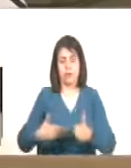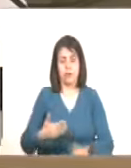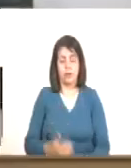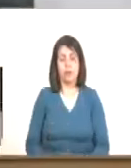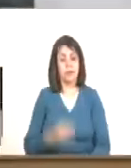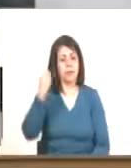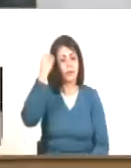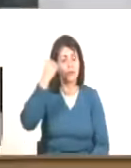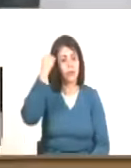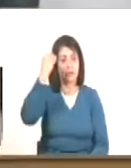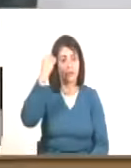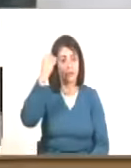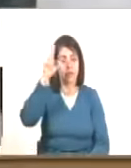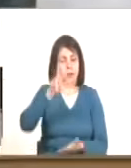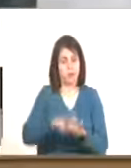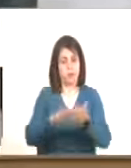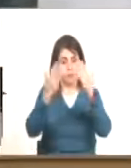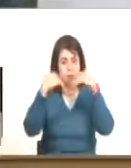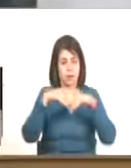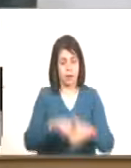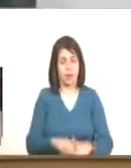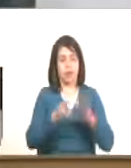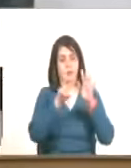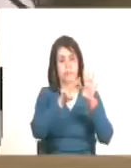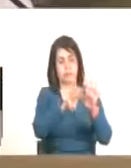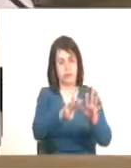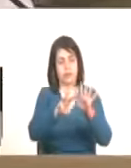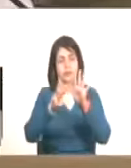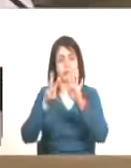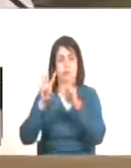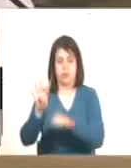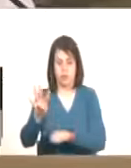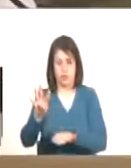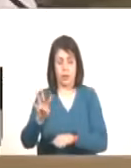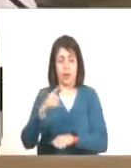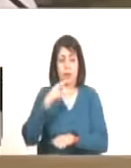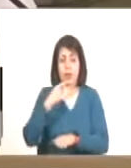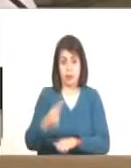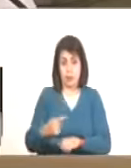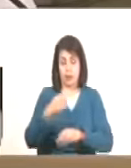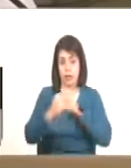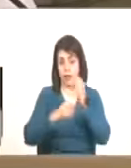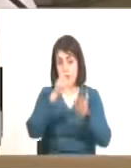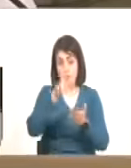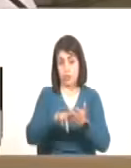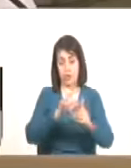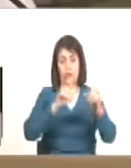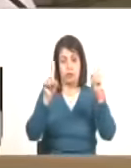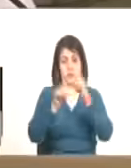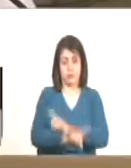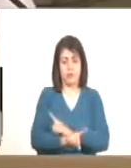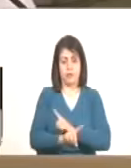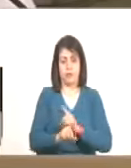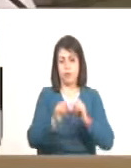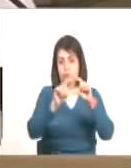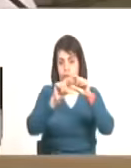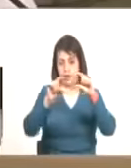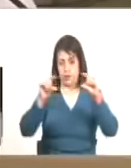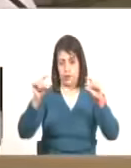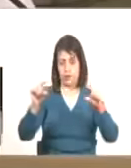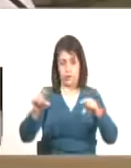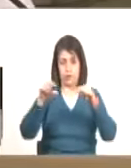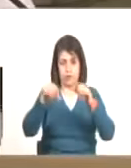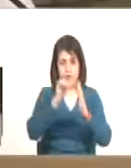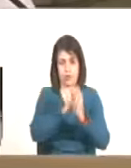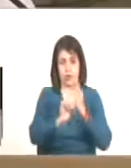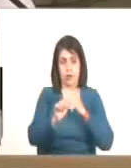vicepresidente. Consideración aprobado. Siguiente. 84. Se propone aprobar con modificación la denominación del epígrafe